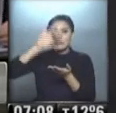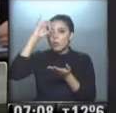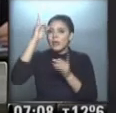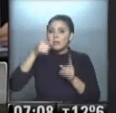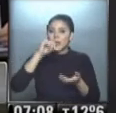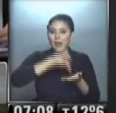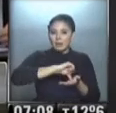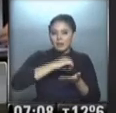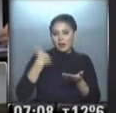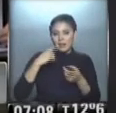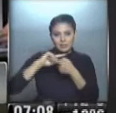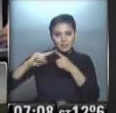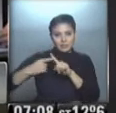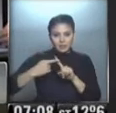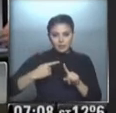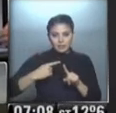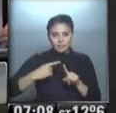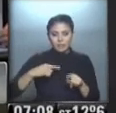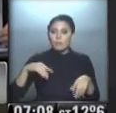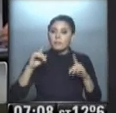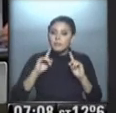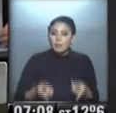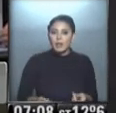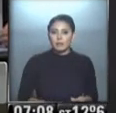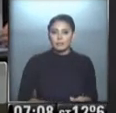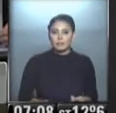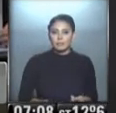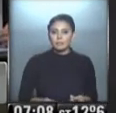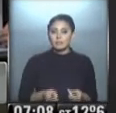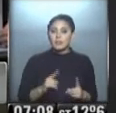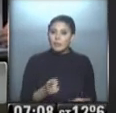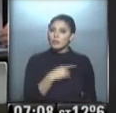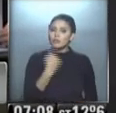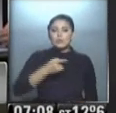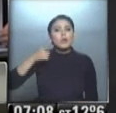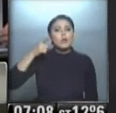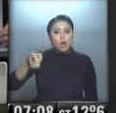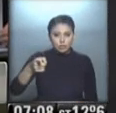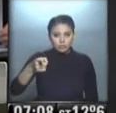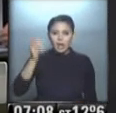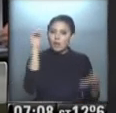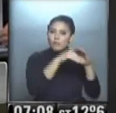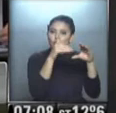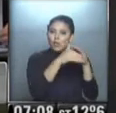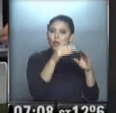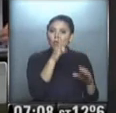la Argentina. De la misma forma que nos hemos opuesto al accionar de los fondos